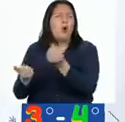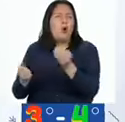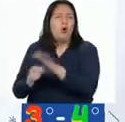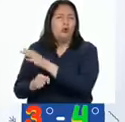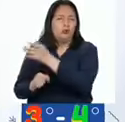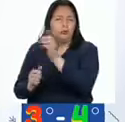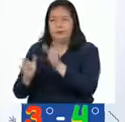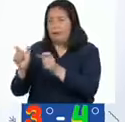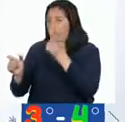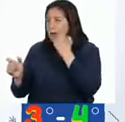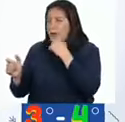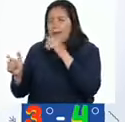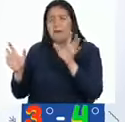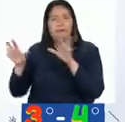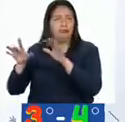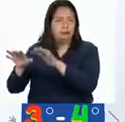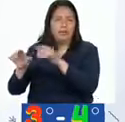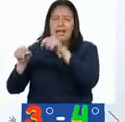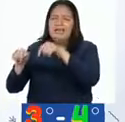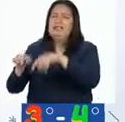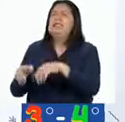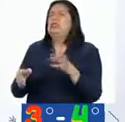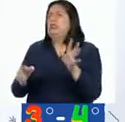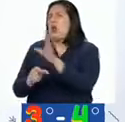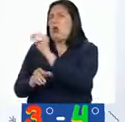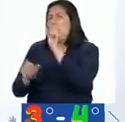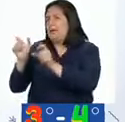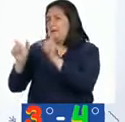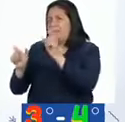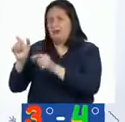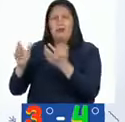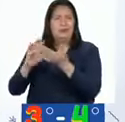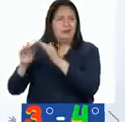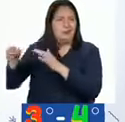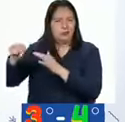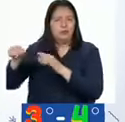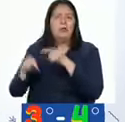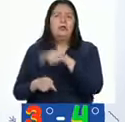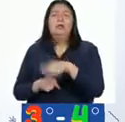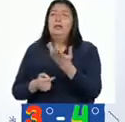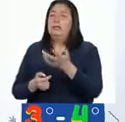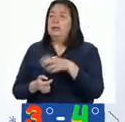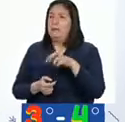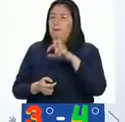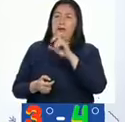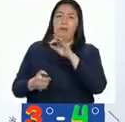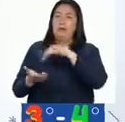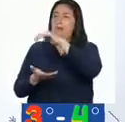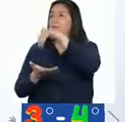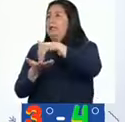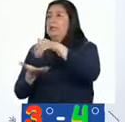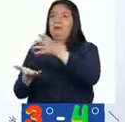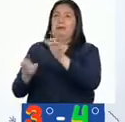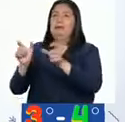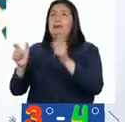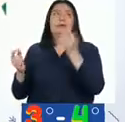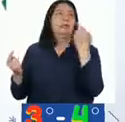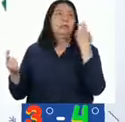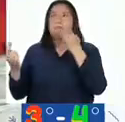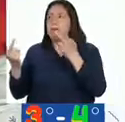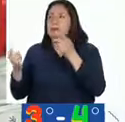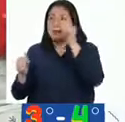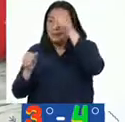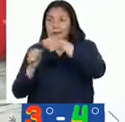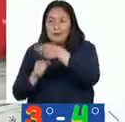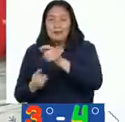de todas y todos. Aquí estaban todas las personas de la ciudad y Pablo se encontraba en medio de toda la gente.